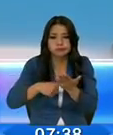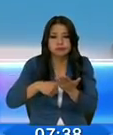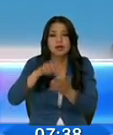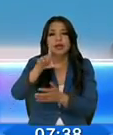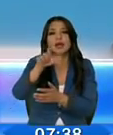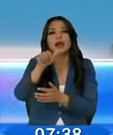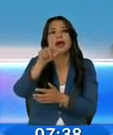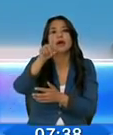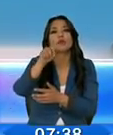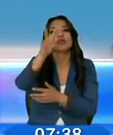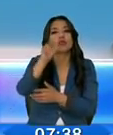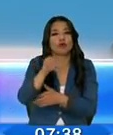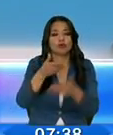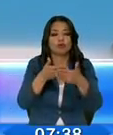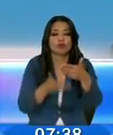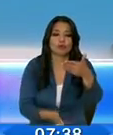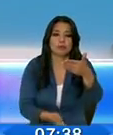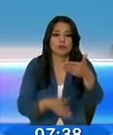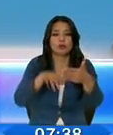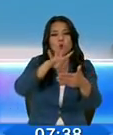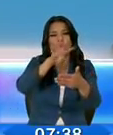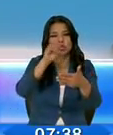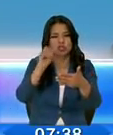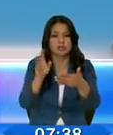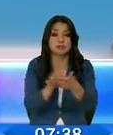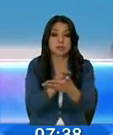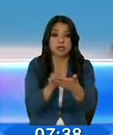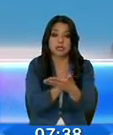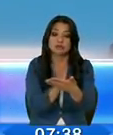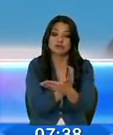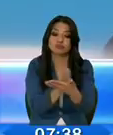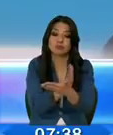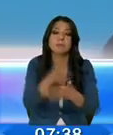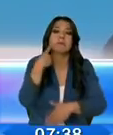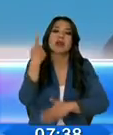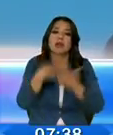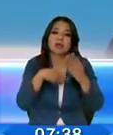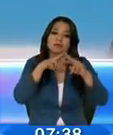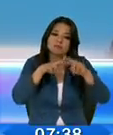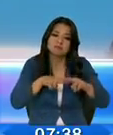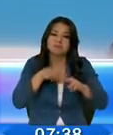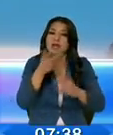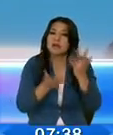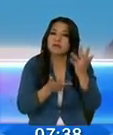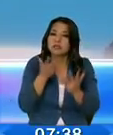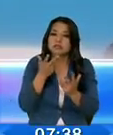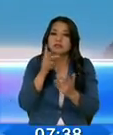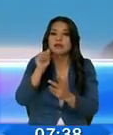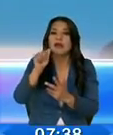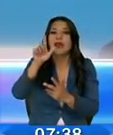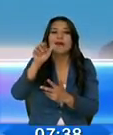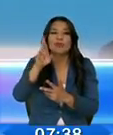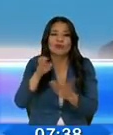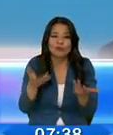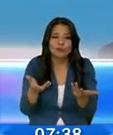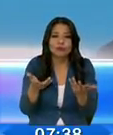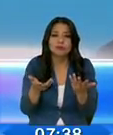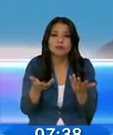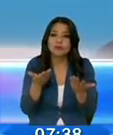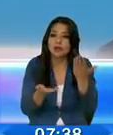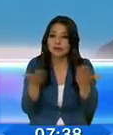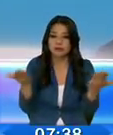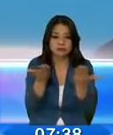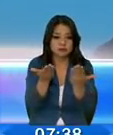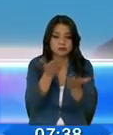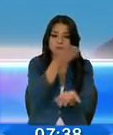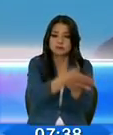un documento de 400 y pico páginas, para tratar de ver si es que este está incurso en alguna de las causales